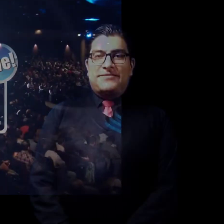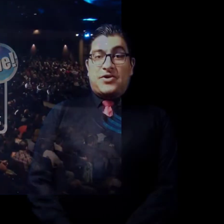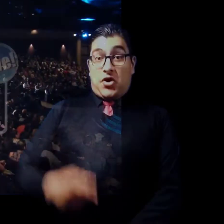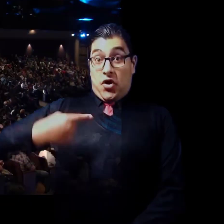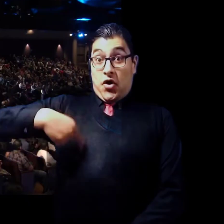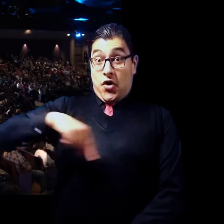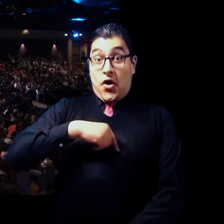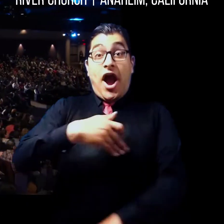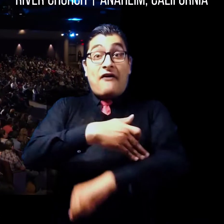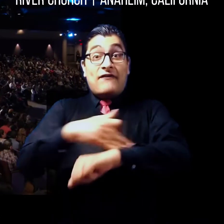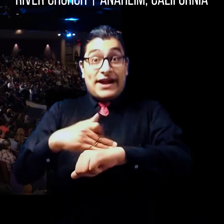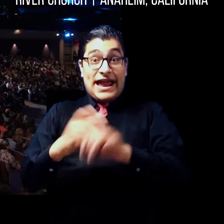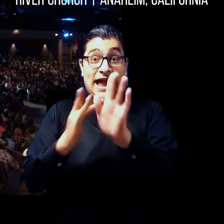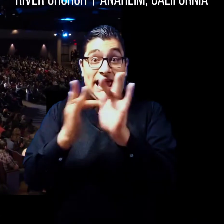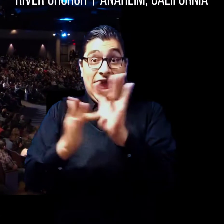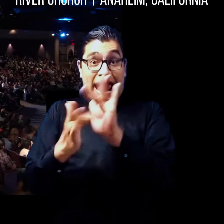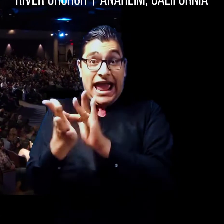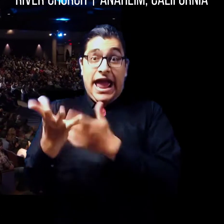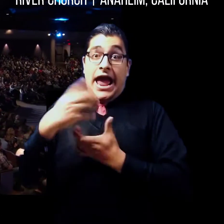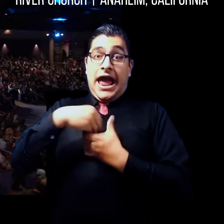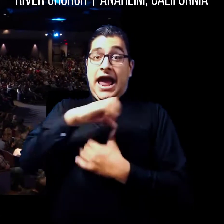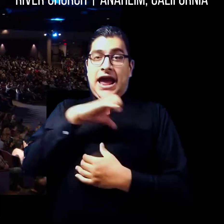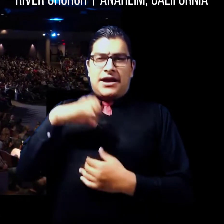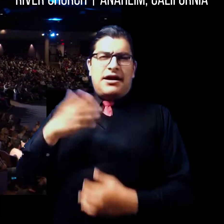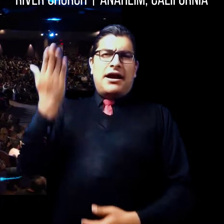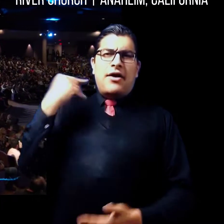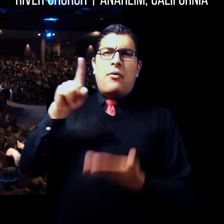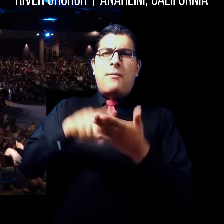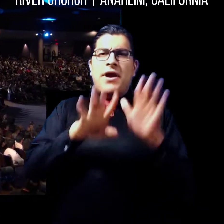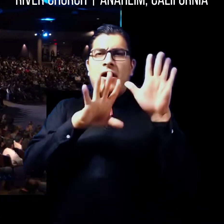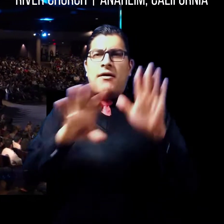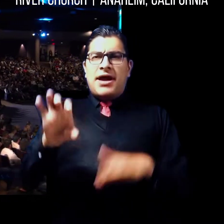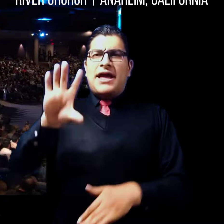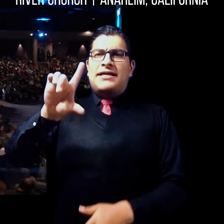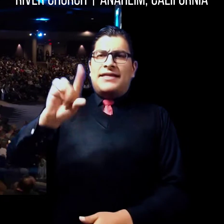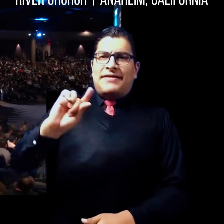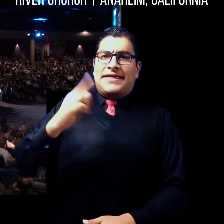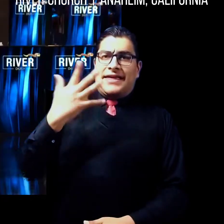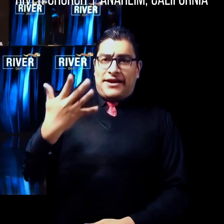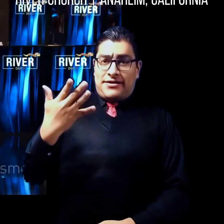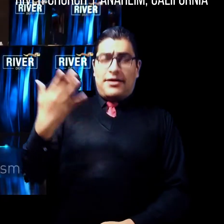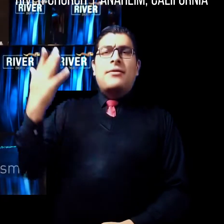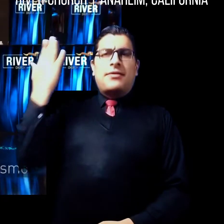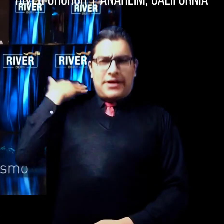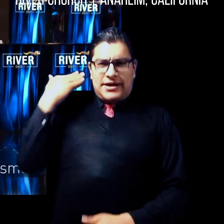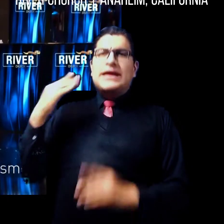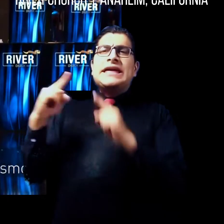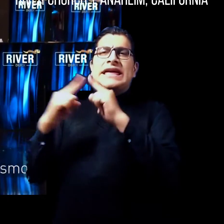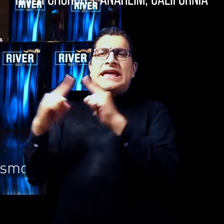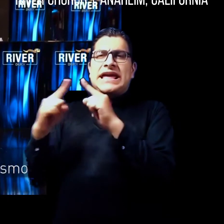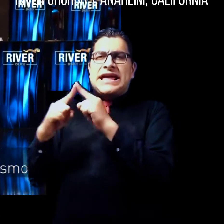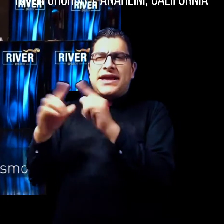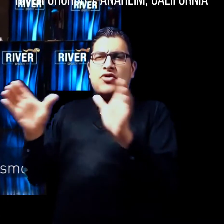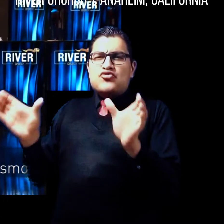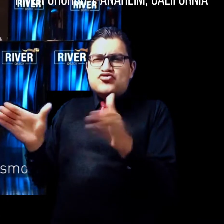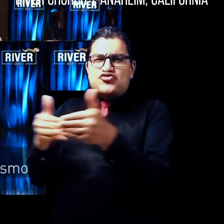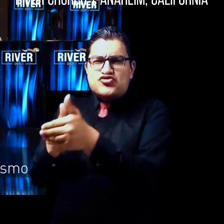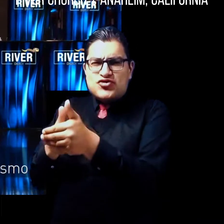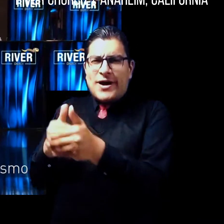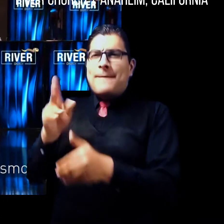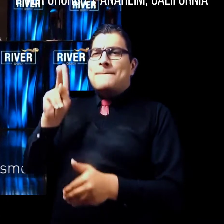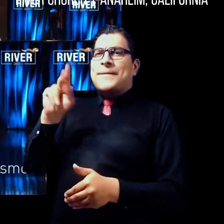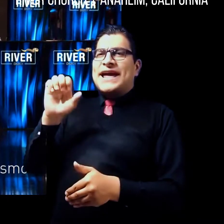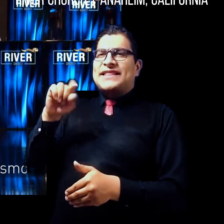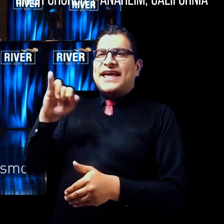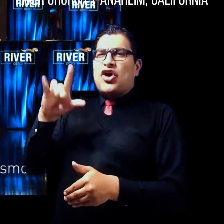Cuando nuestra familia se entrega al Señor, era en el año 75, entregamos nuestra vida al Señor en una iglesia pentecostal